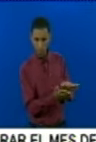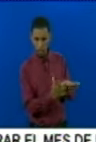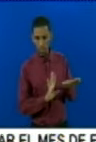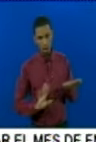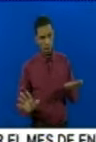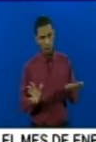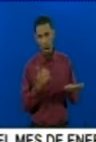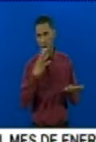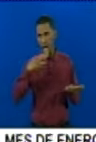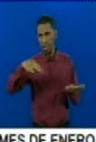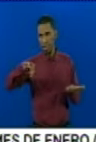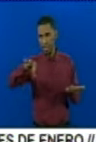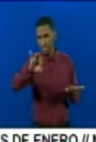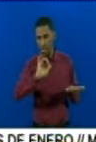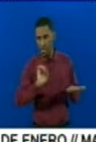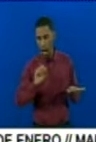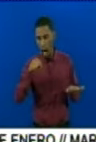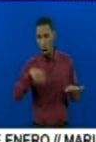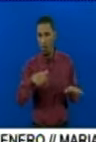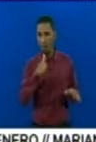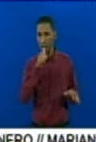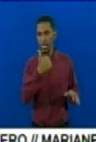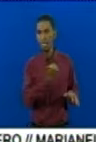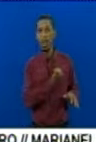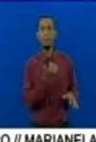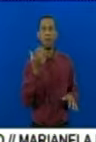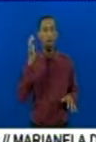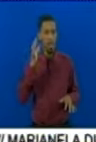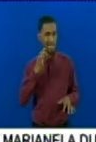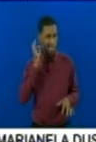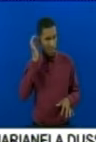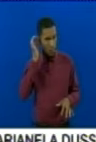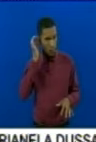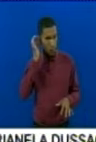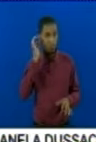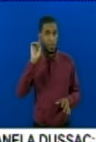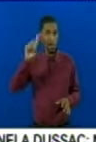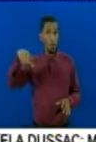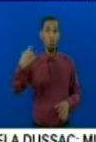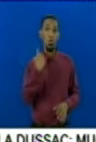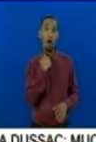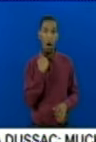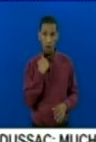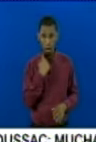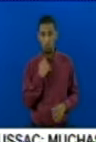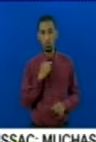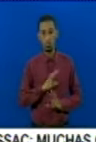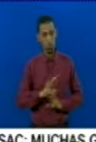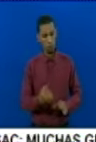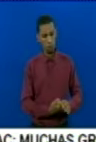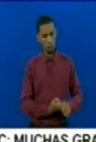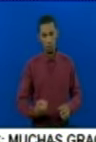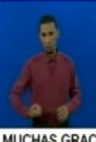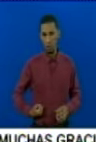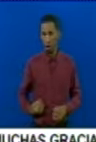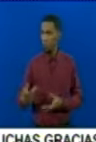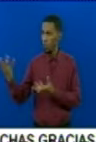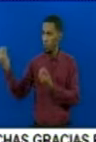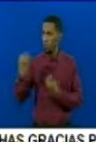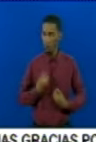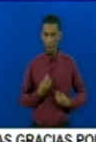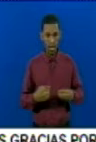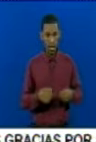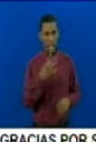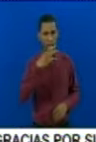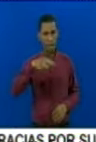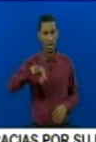sal para garantizar diciembre y enero, y se hacen esfuerzos además porque llega al territorio la sal correspondiente